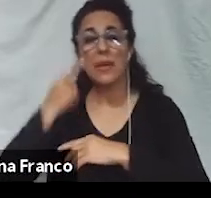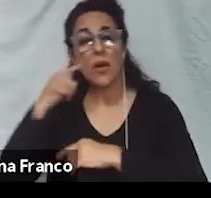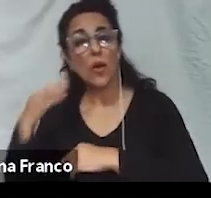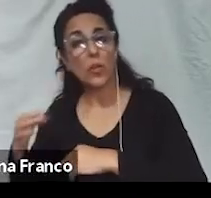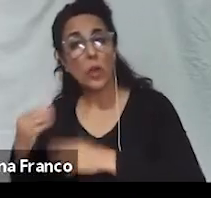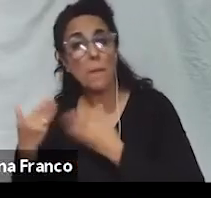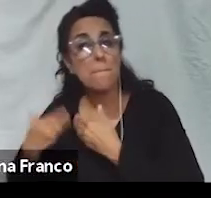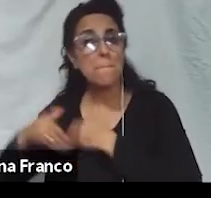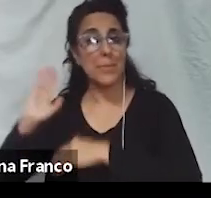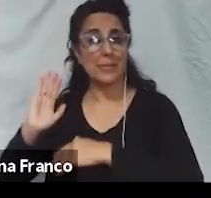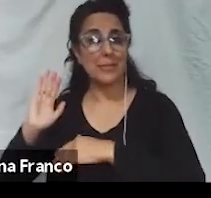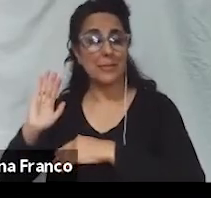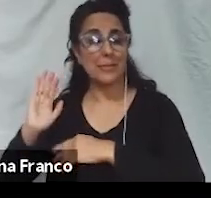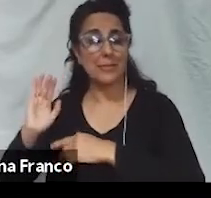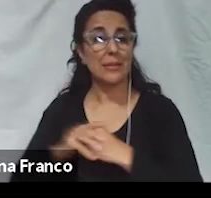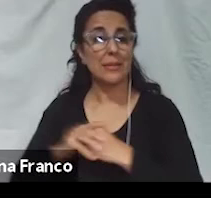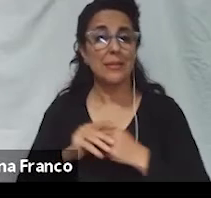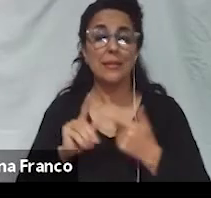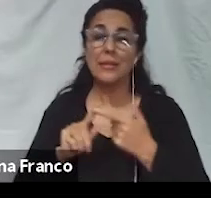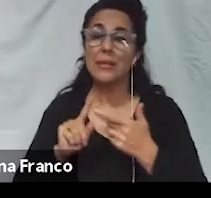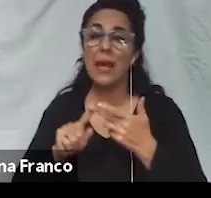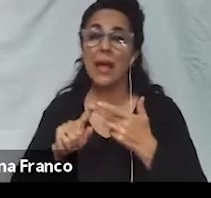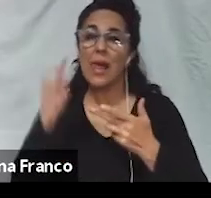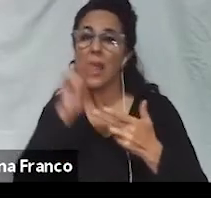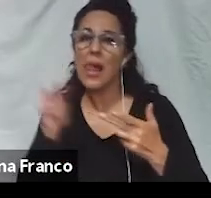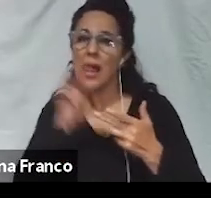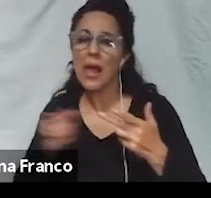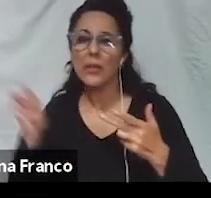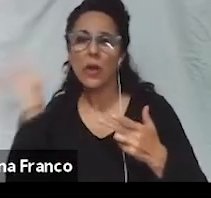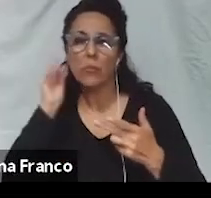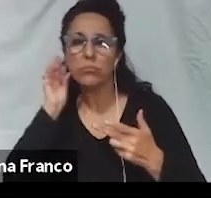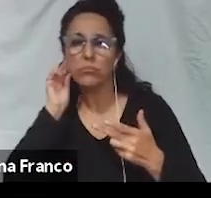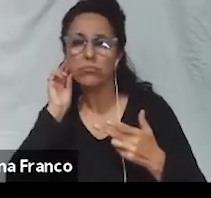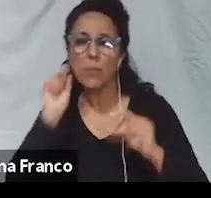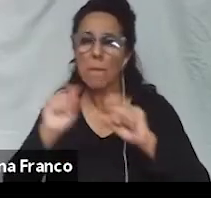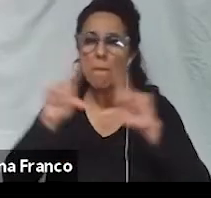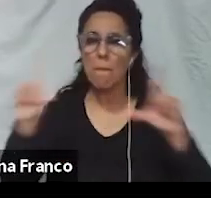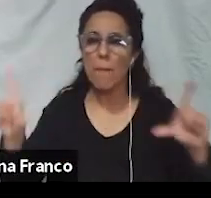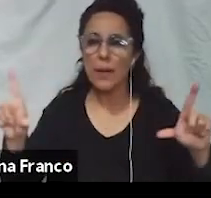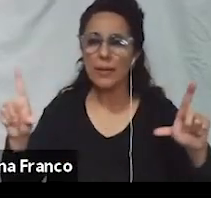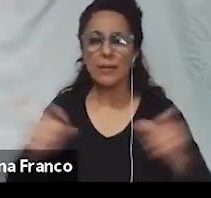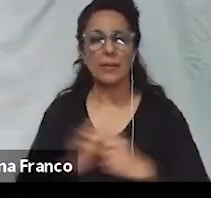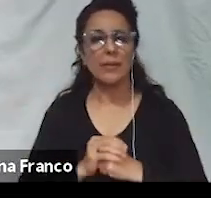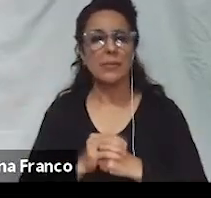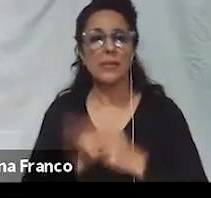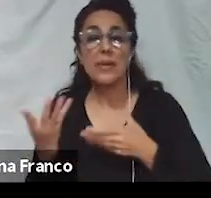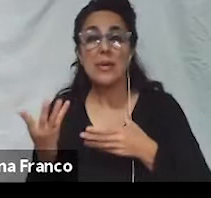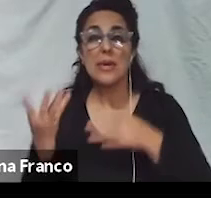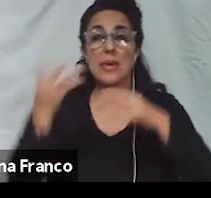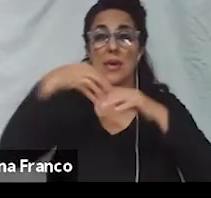herramientas de testing, también lectores de pantalla, etcétera, más cosas podemos incluir en